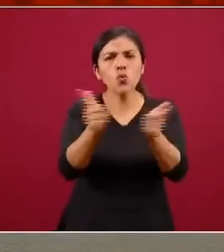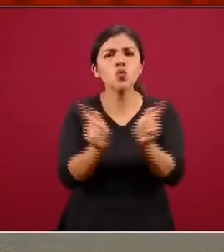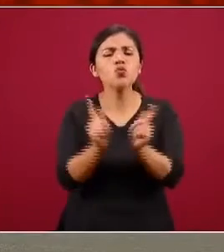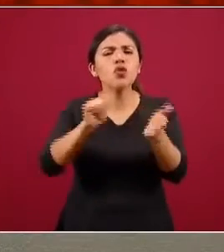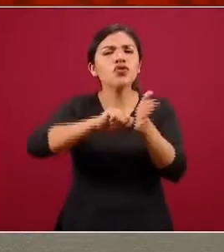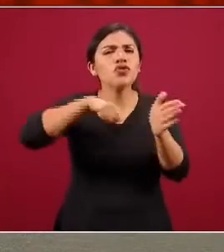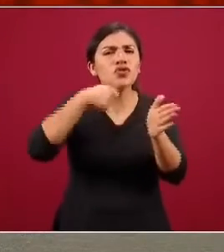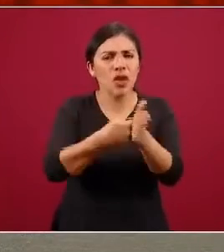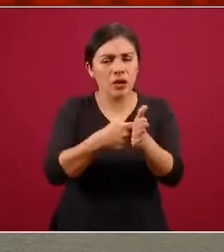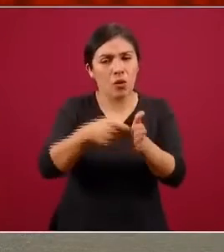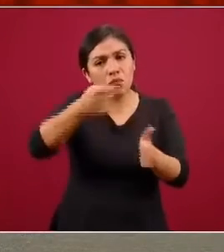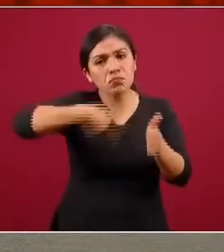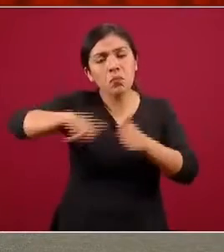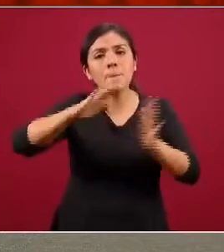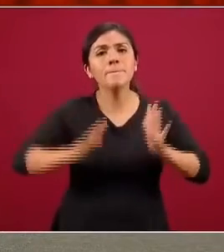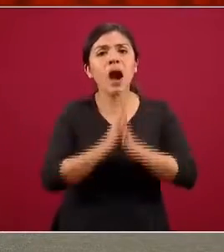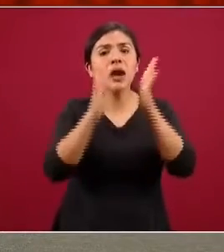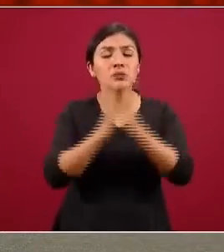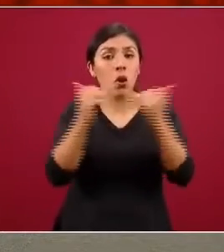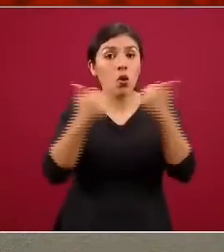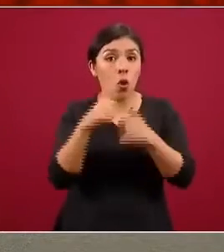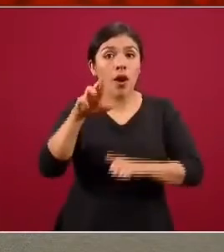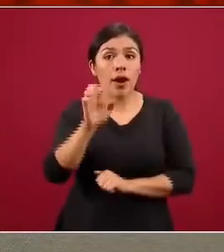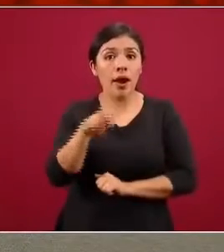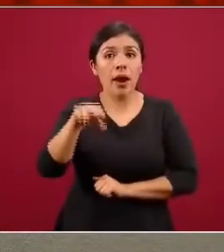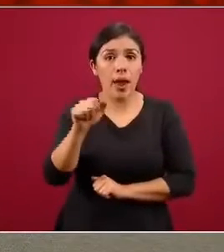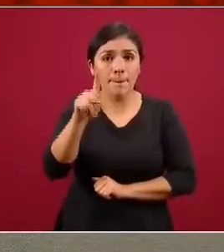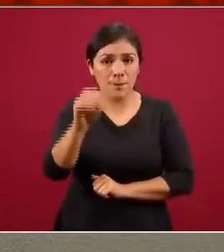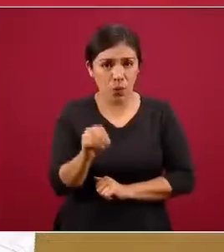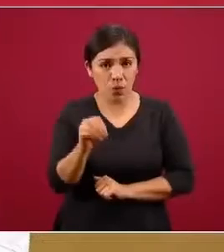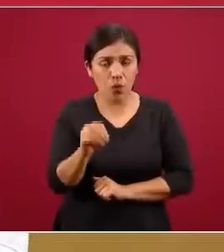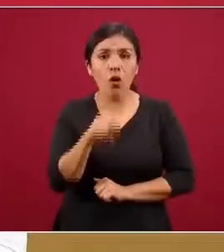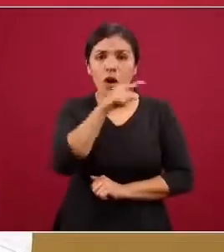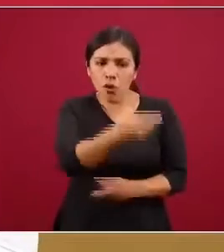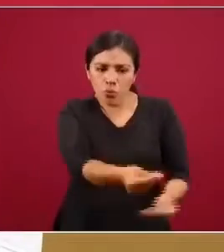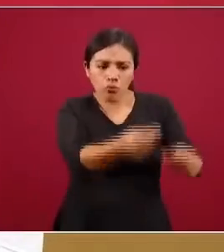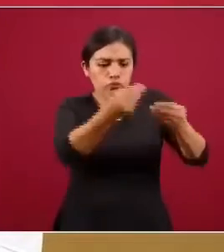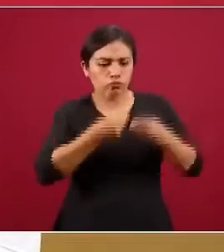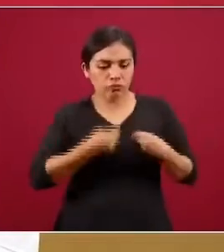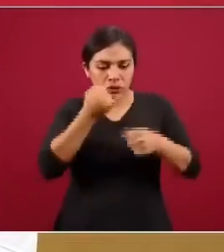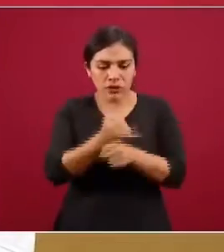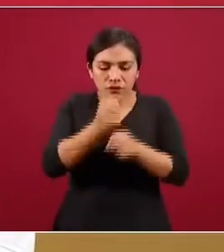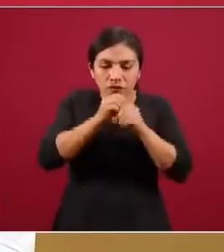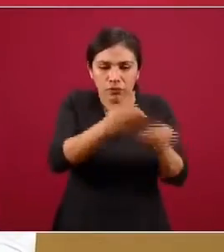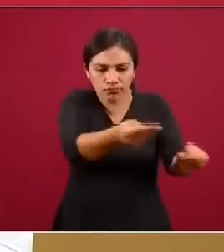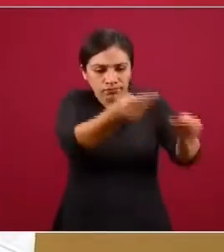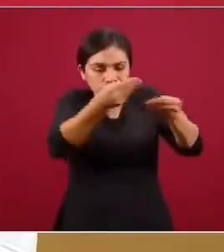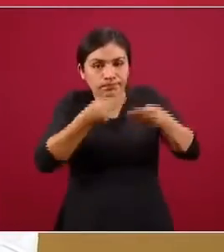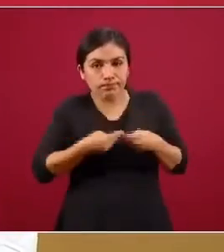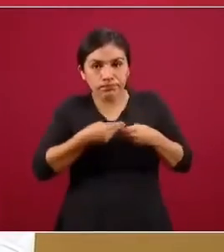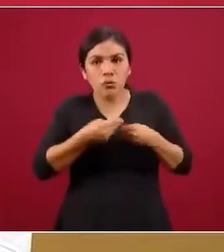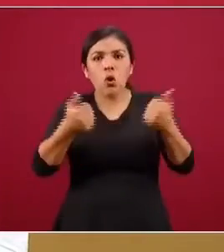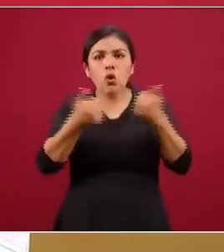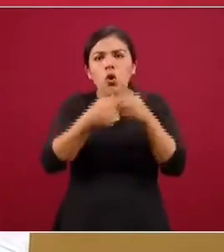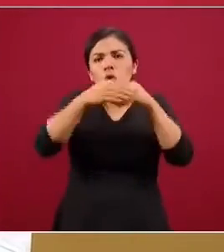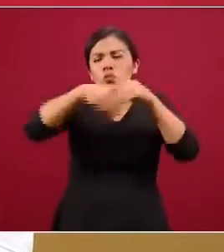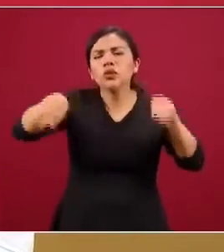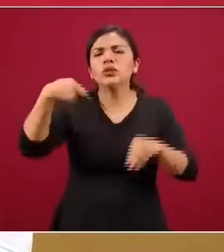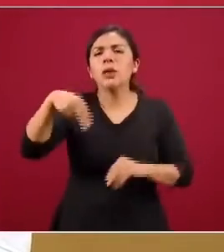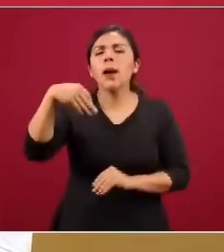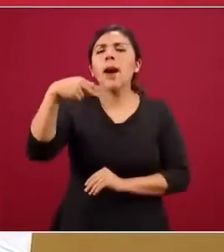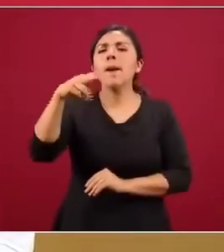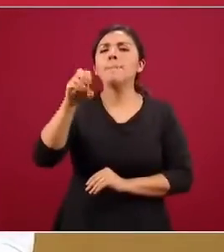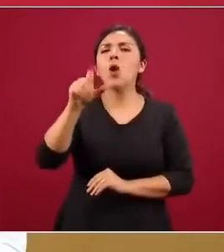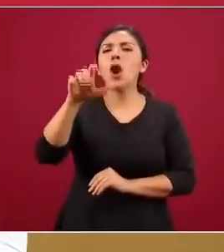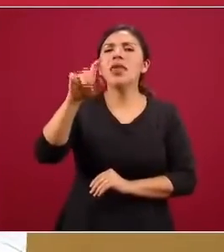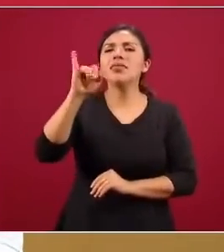técnico en el que participa RENAPO y entonces nos aporta esta información. Hay un boletín que emite